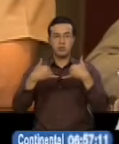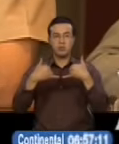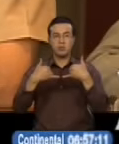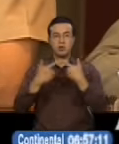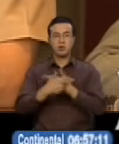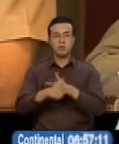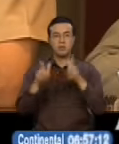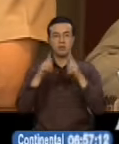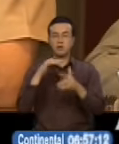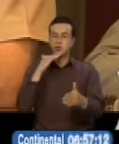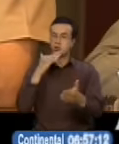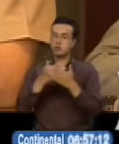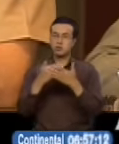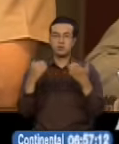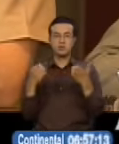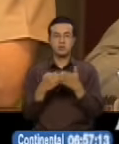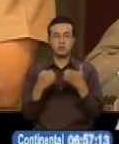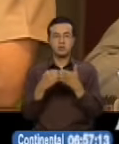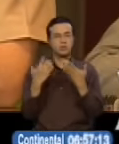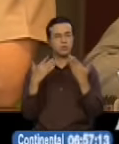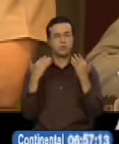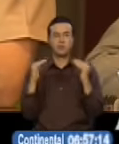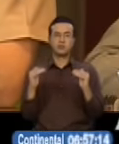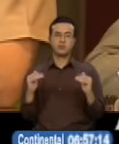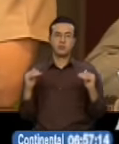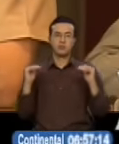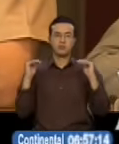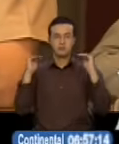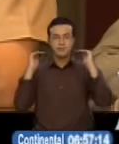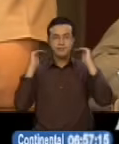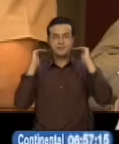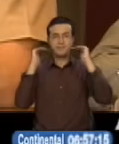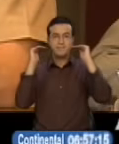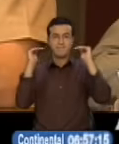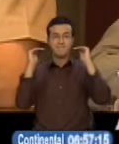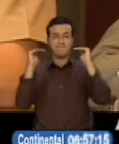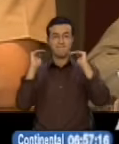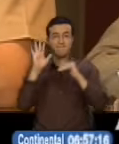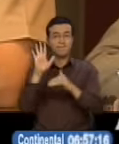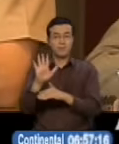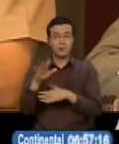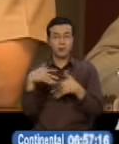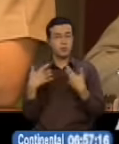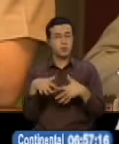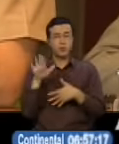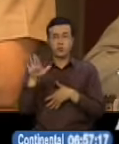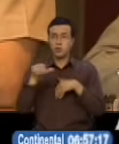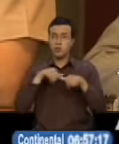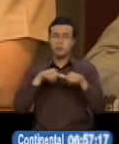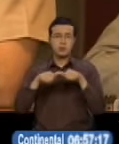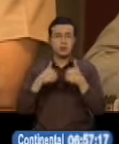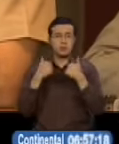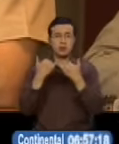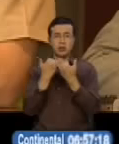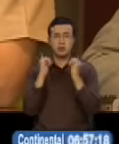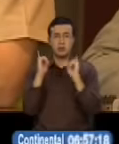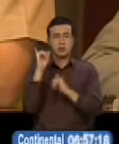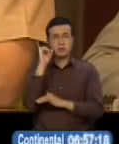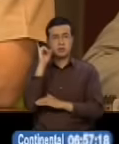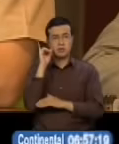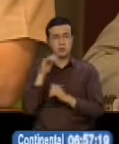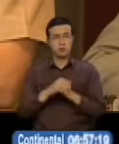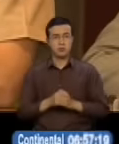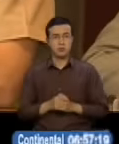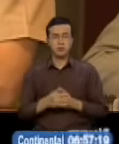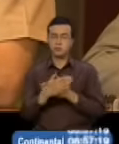Gracias a un equipo tan noble, pero que ha demostrado una eficiencia administrativa como es Independiente del Valle,